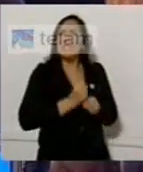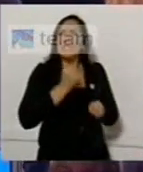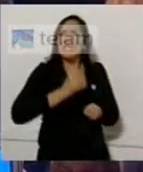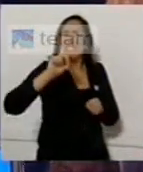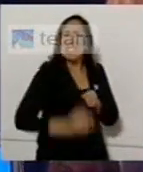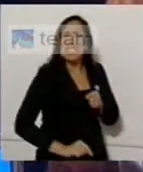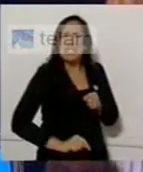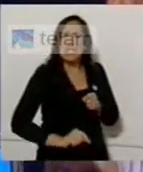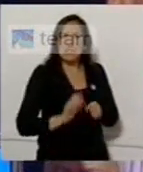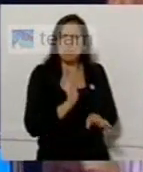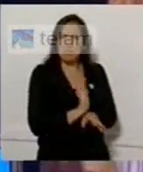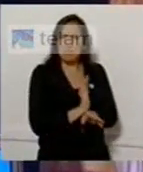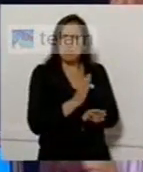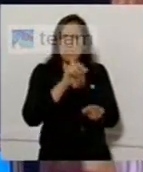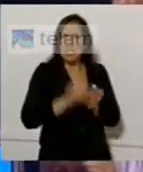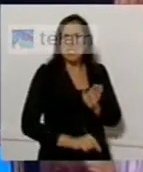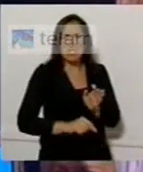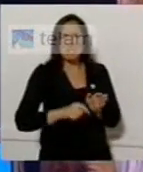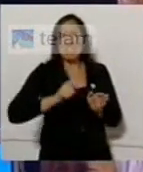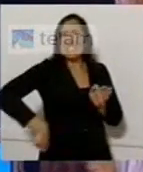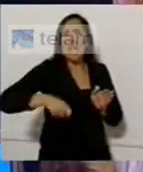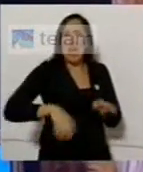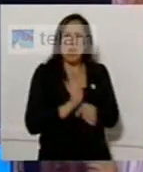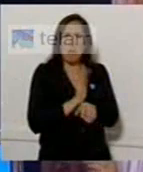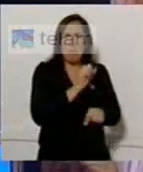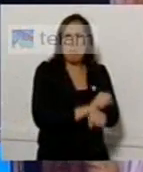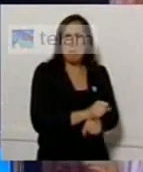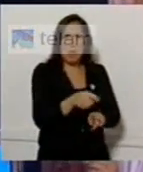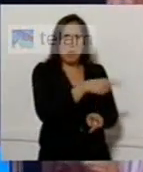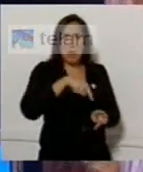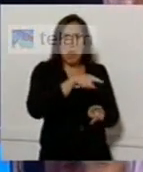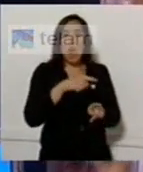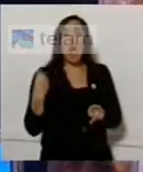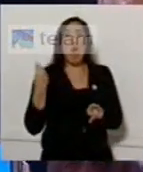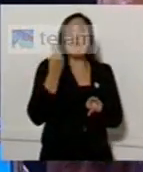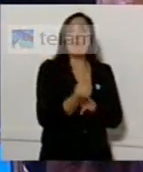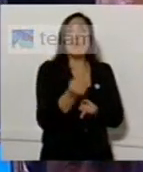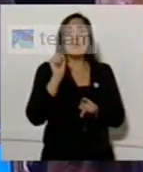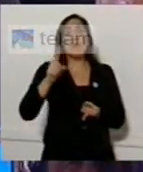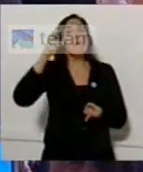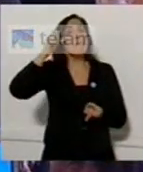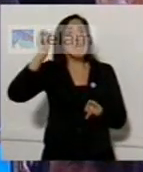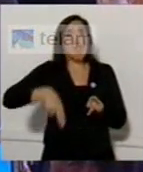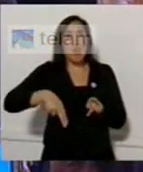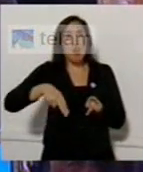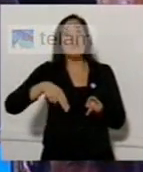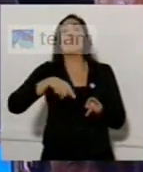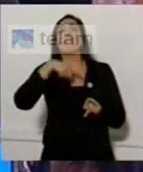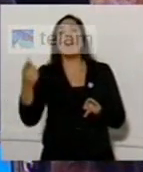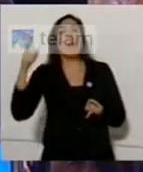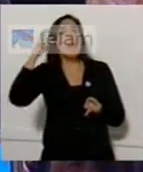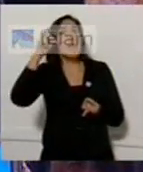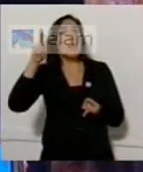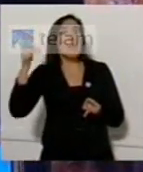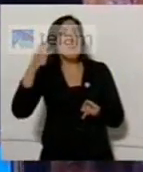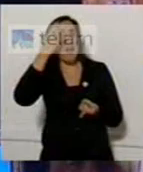porque antes de que llegara Juan Domingo Perón y Eva Perón, a la gente se le pagaban